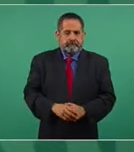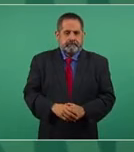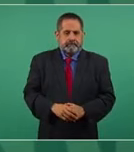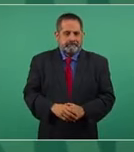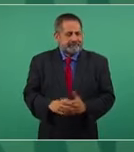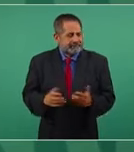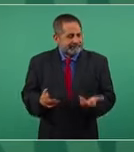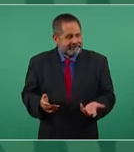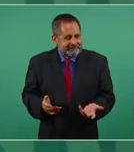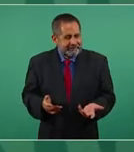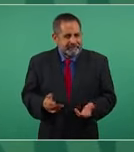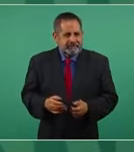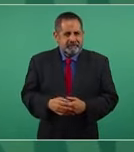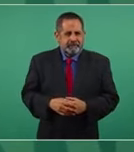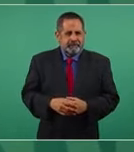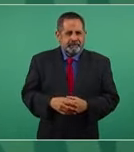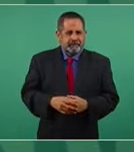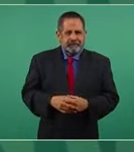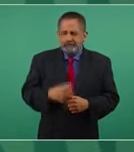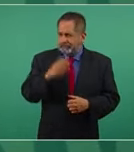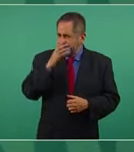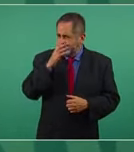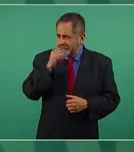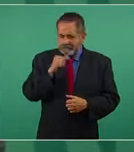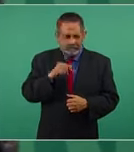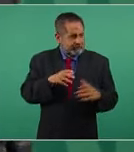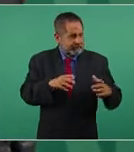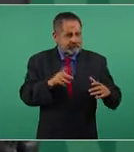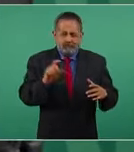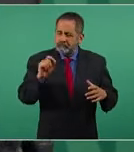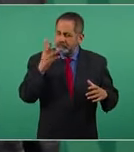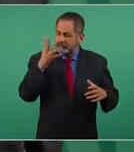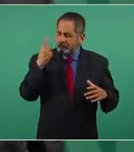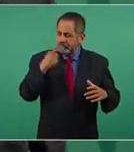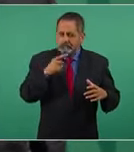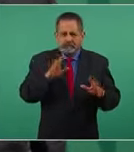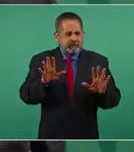¿Qué no pueden, en vez de 24 horas, dar 72 horas?